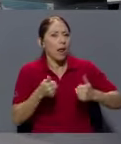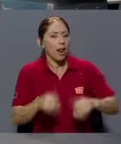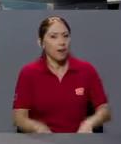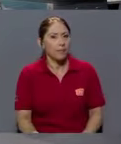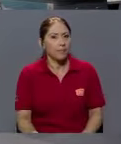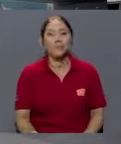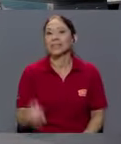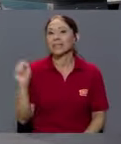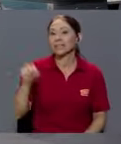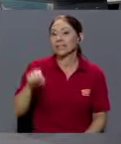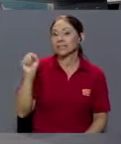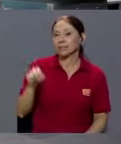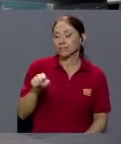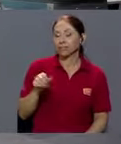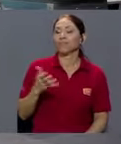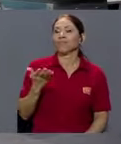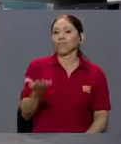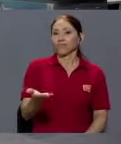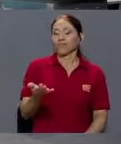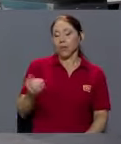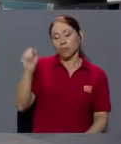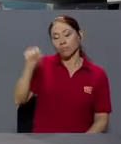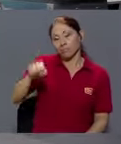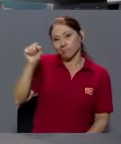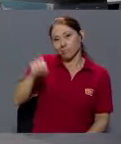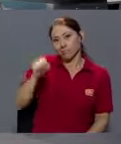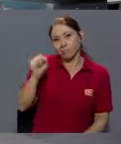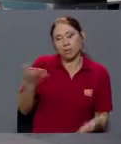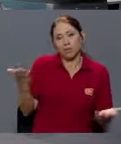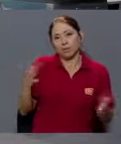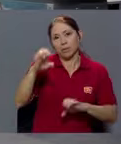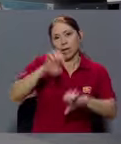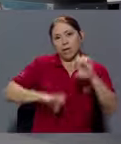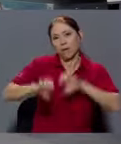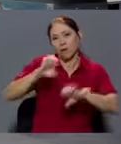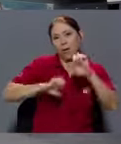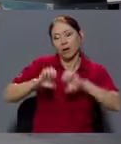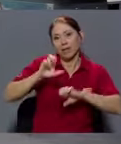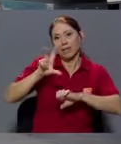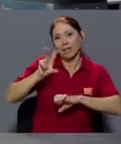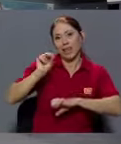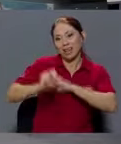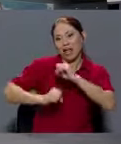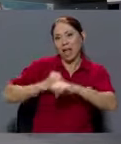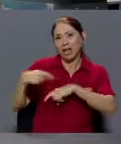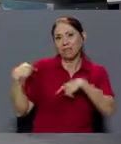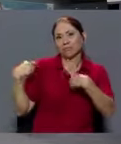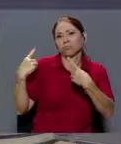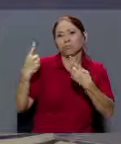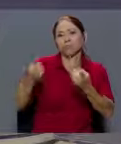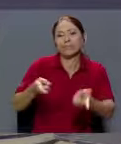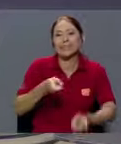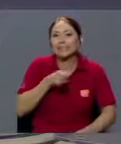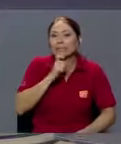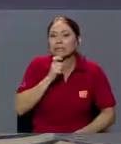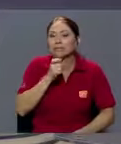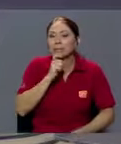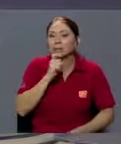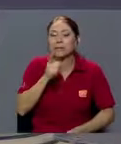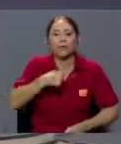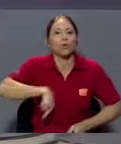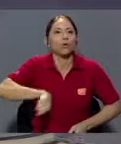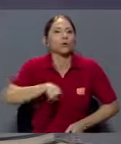es explicar que, por supuesto, que evaluar 30 años es un tema complejo, ¿verdad? Entonces nosotros nos